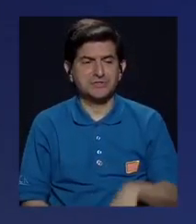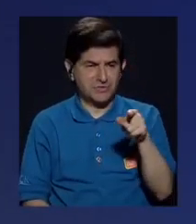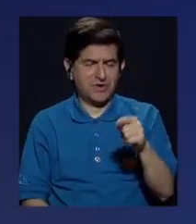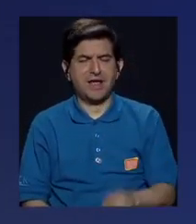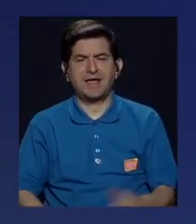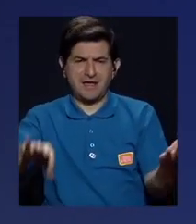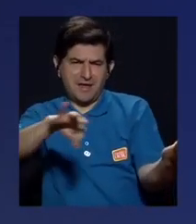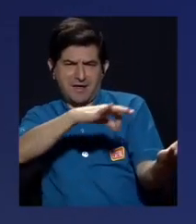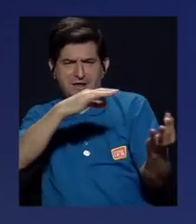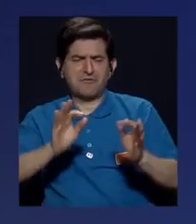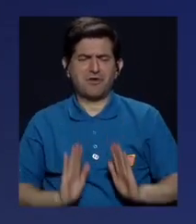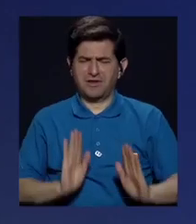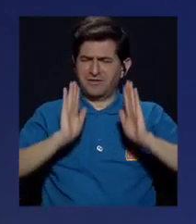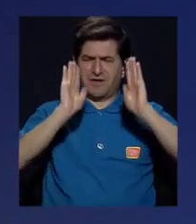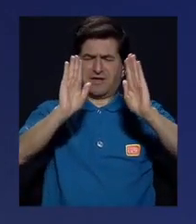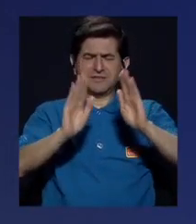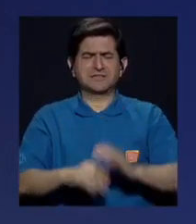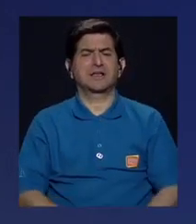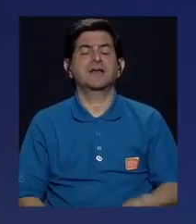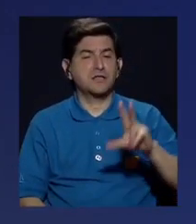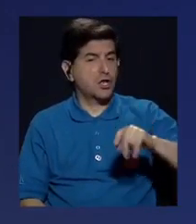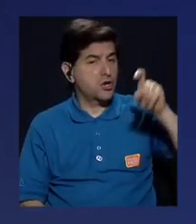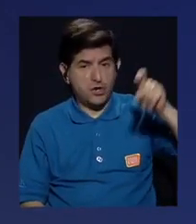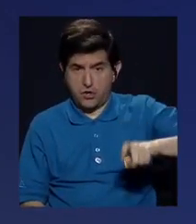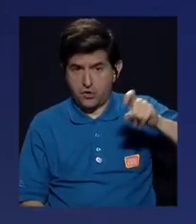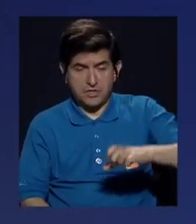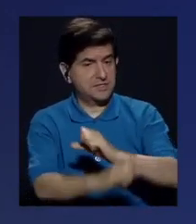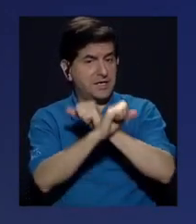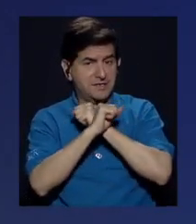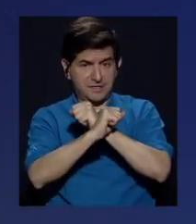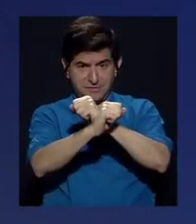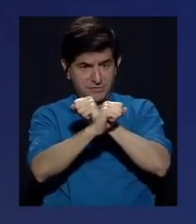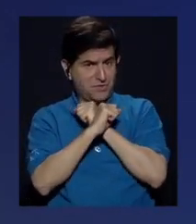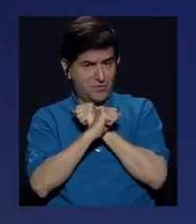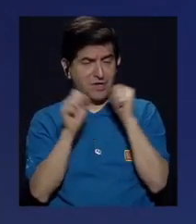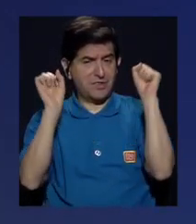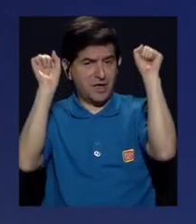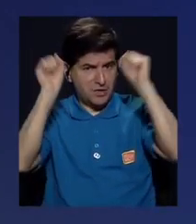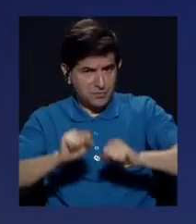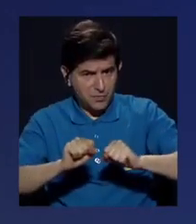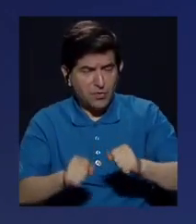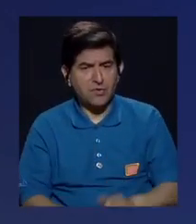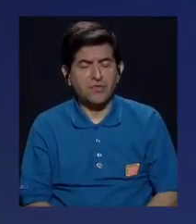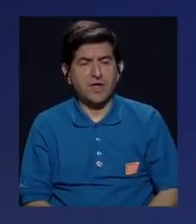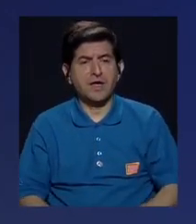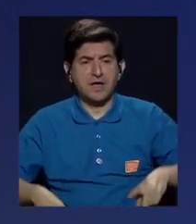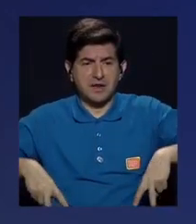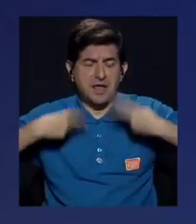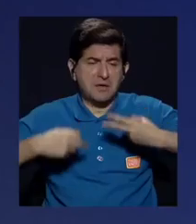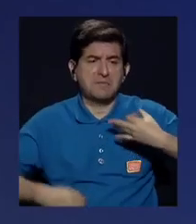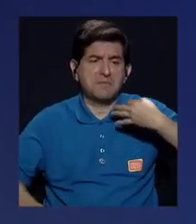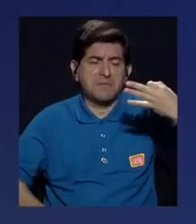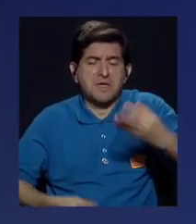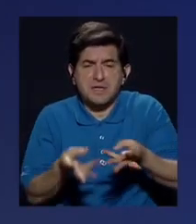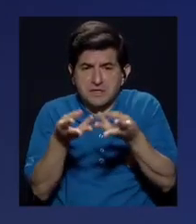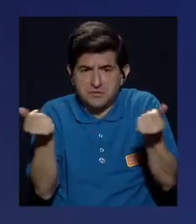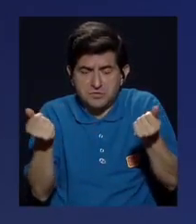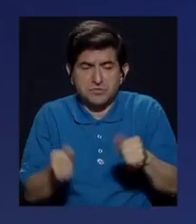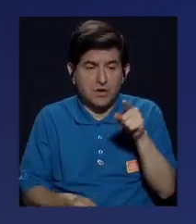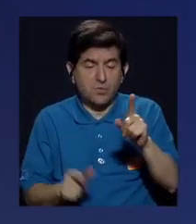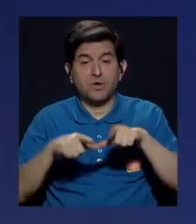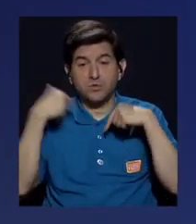el violín de una manera magnífica no necesariamente da garantía de poder resolverse en la vida cotidiana cuando eso tiene que